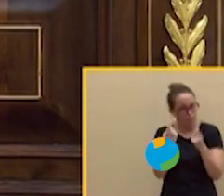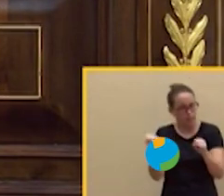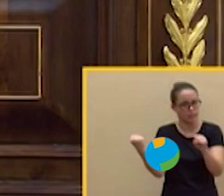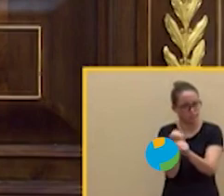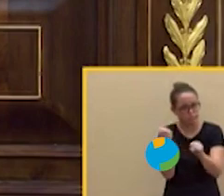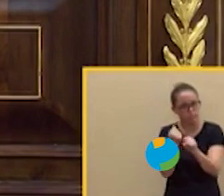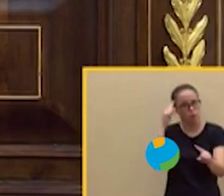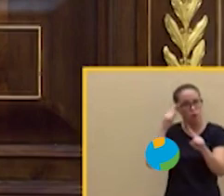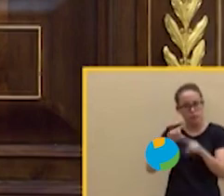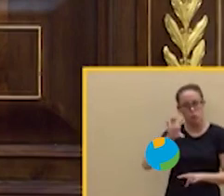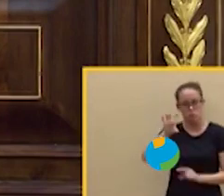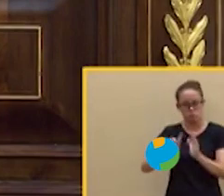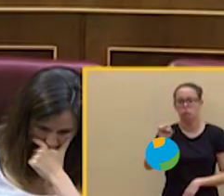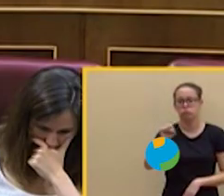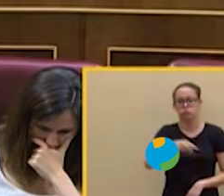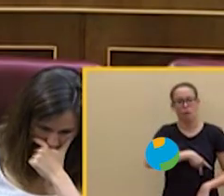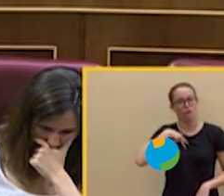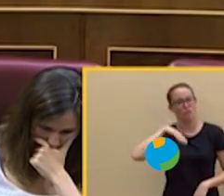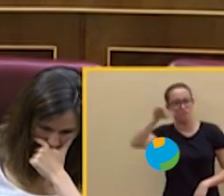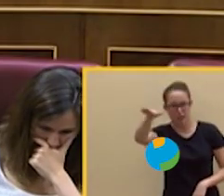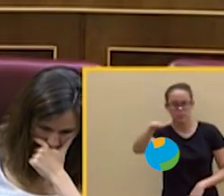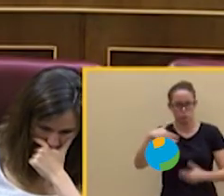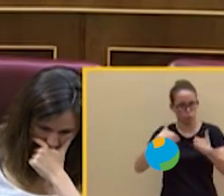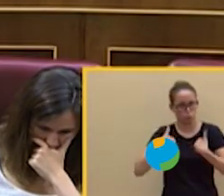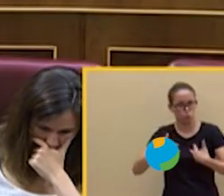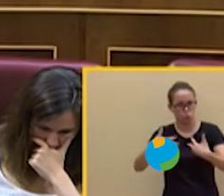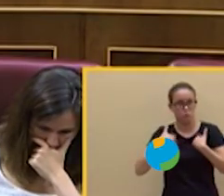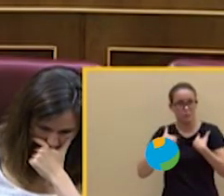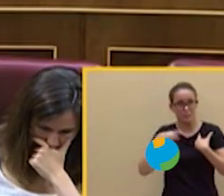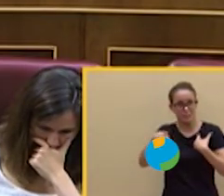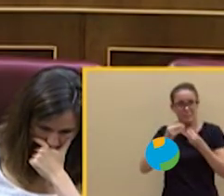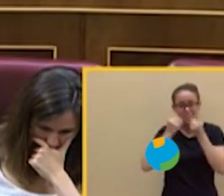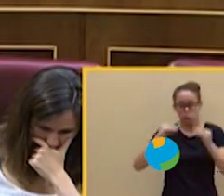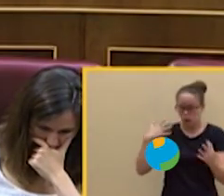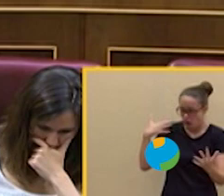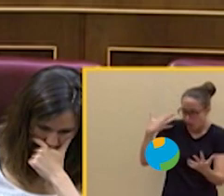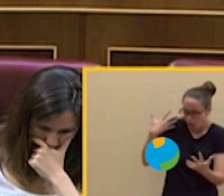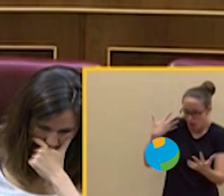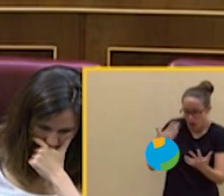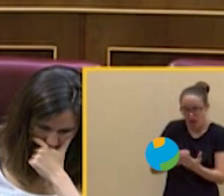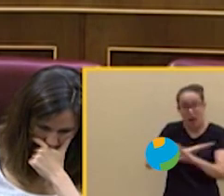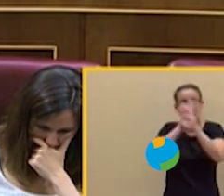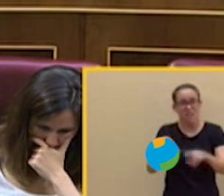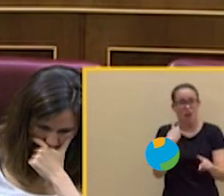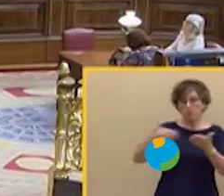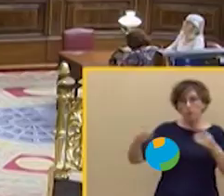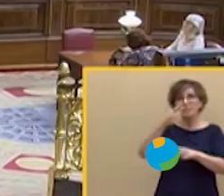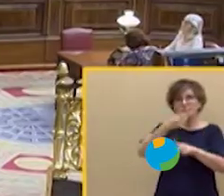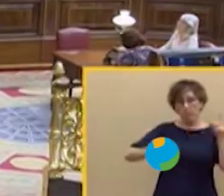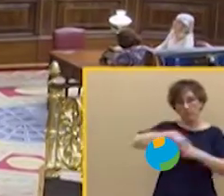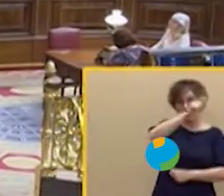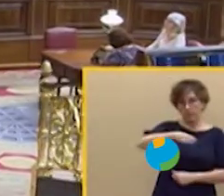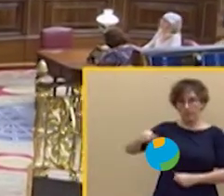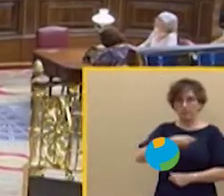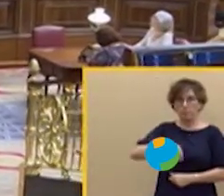y de inspiración europeísta. Desde Unidas Podemos han pedido a Sánchez que sea coherente. Han asegurado que iban a votar en